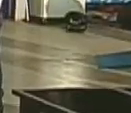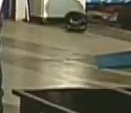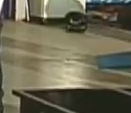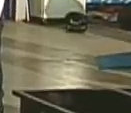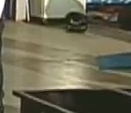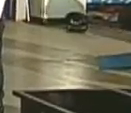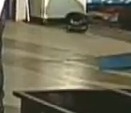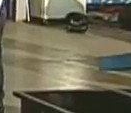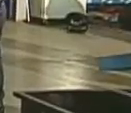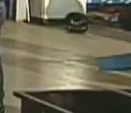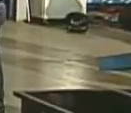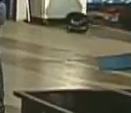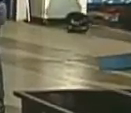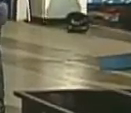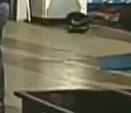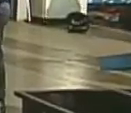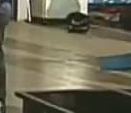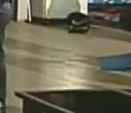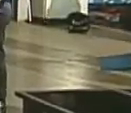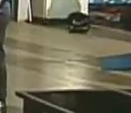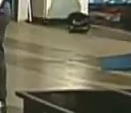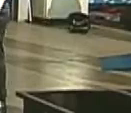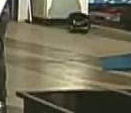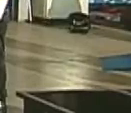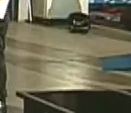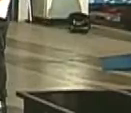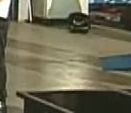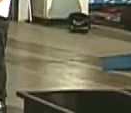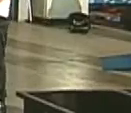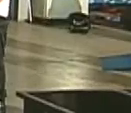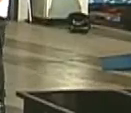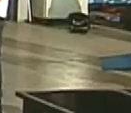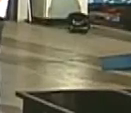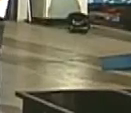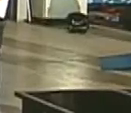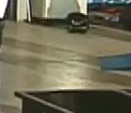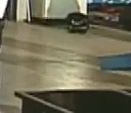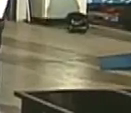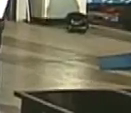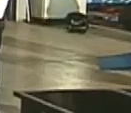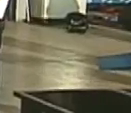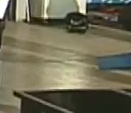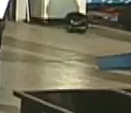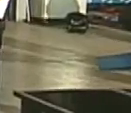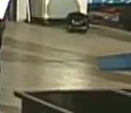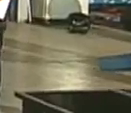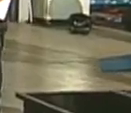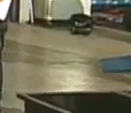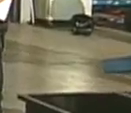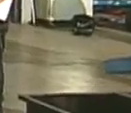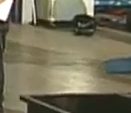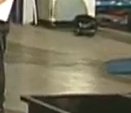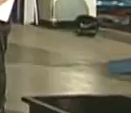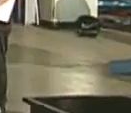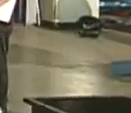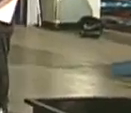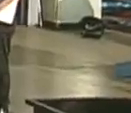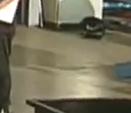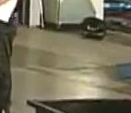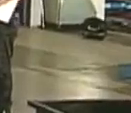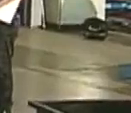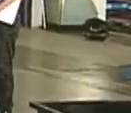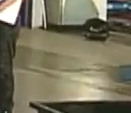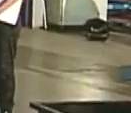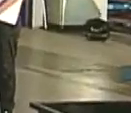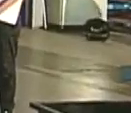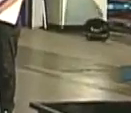empresarios, empresarias. Nos vinimos hasta Guatire, zona industrial. Nos vinimos para